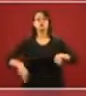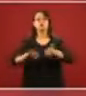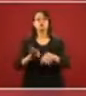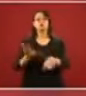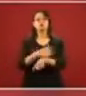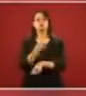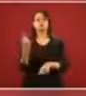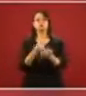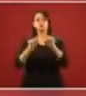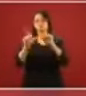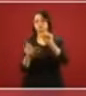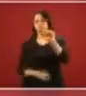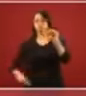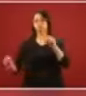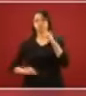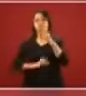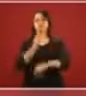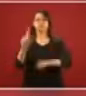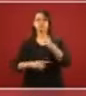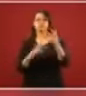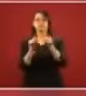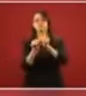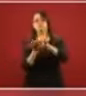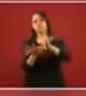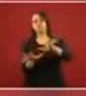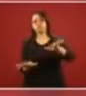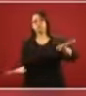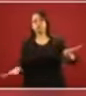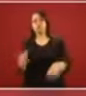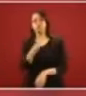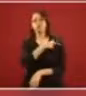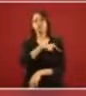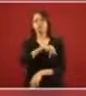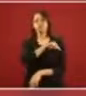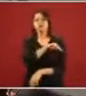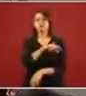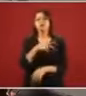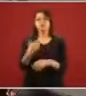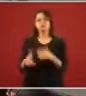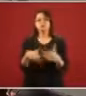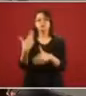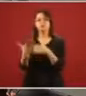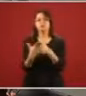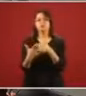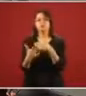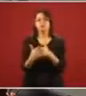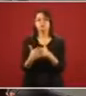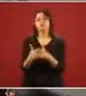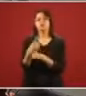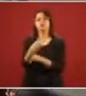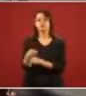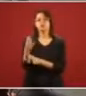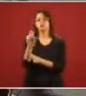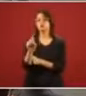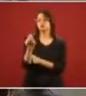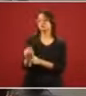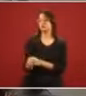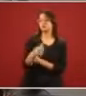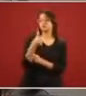Nacional y vamos a tener presencia en